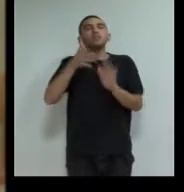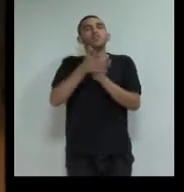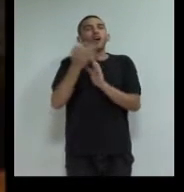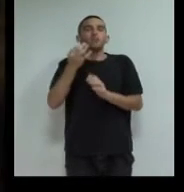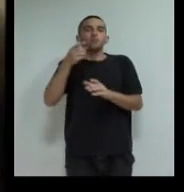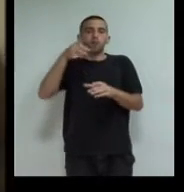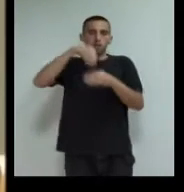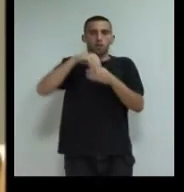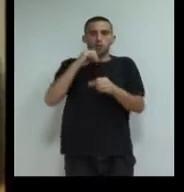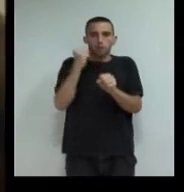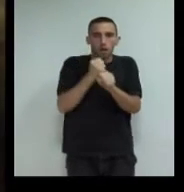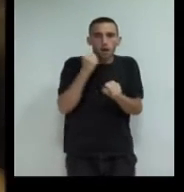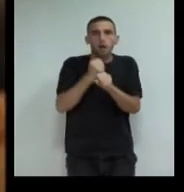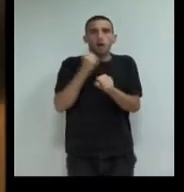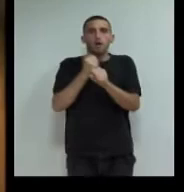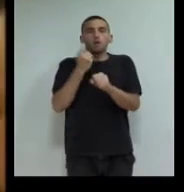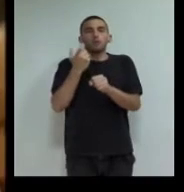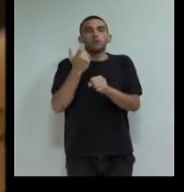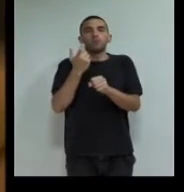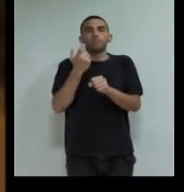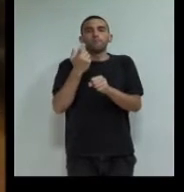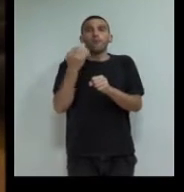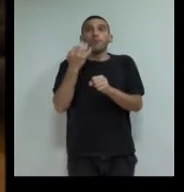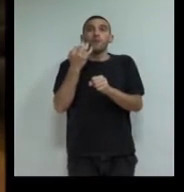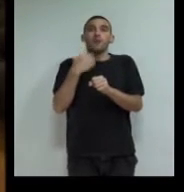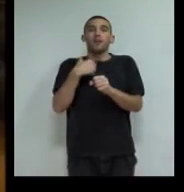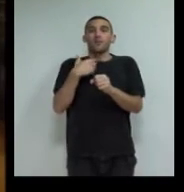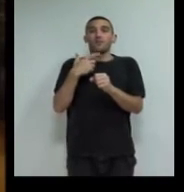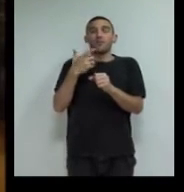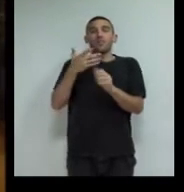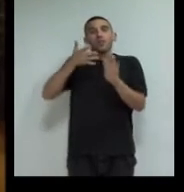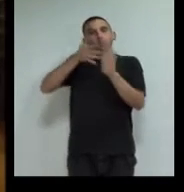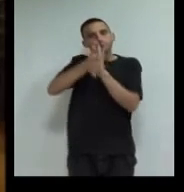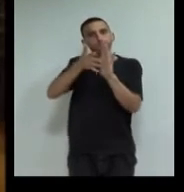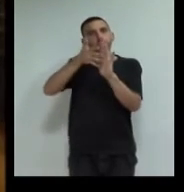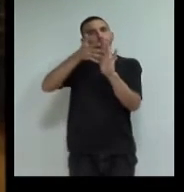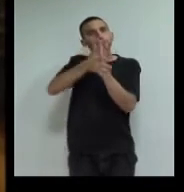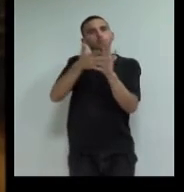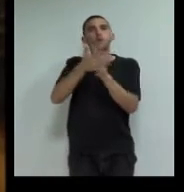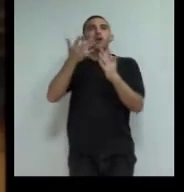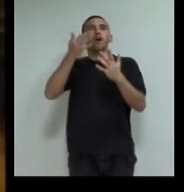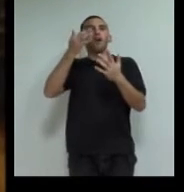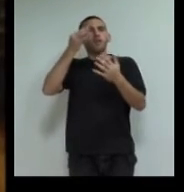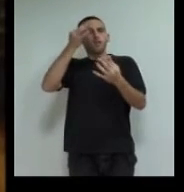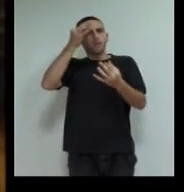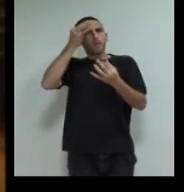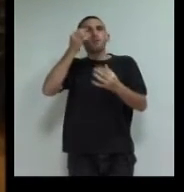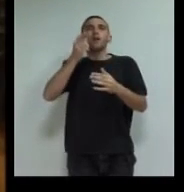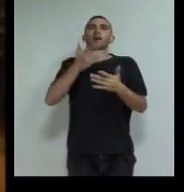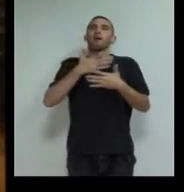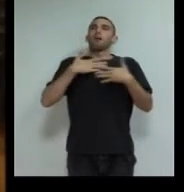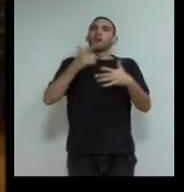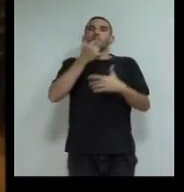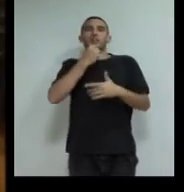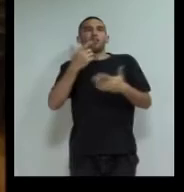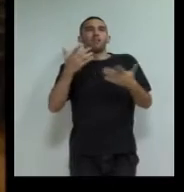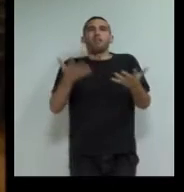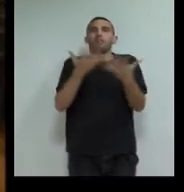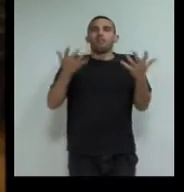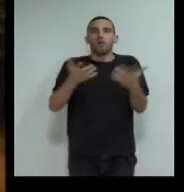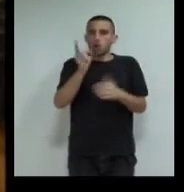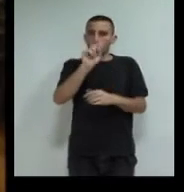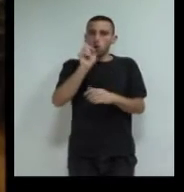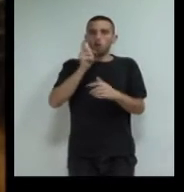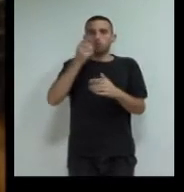también es un trabajo que pretende hacer descripciones pero no de cualquier manera, sino con una metodología que está ya